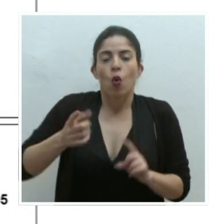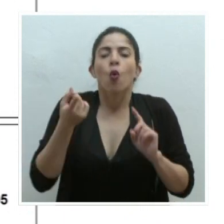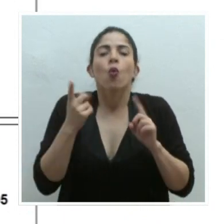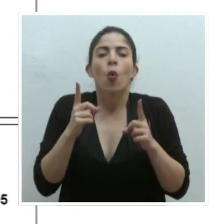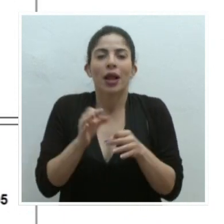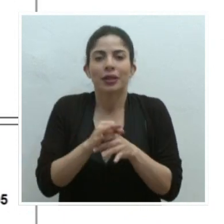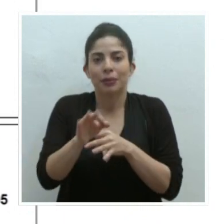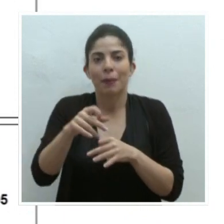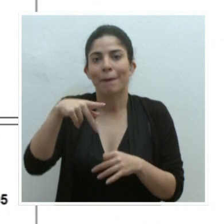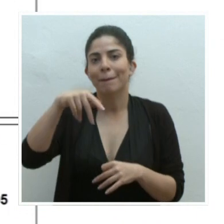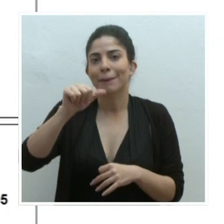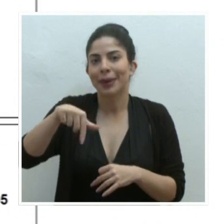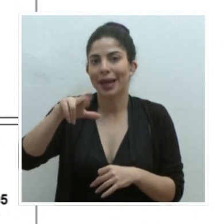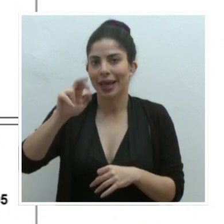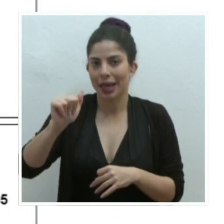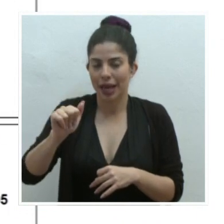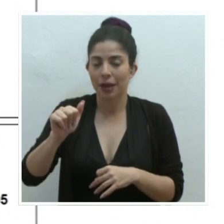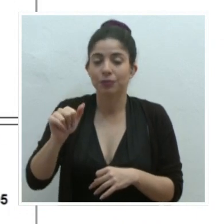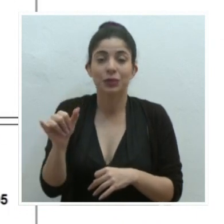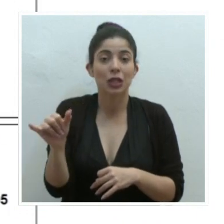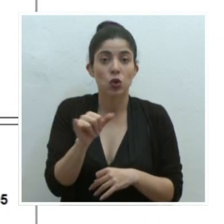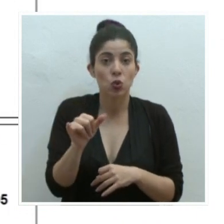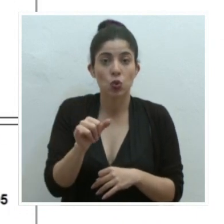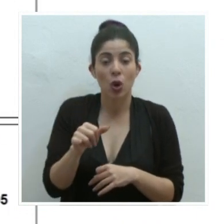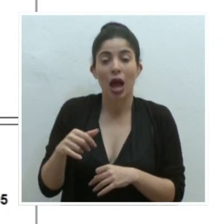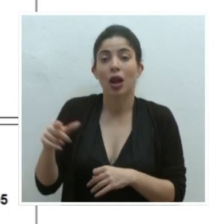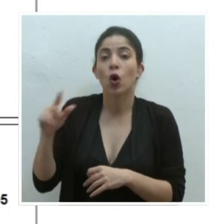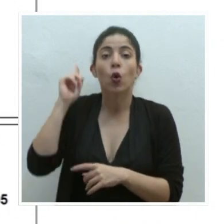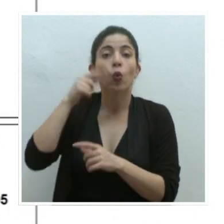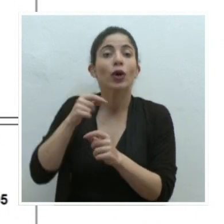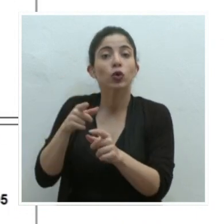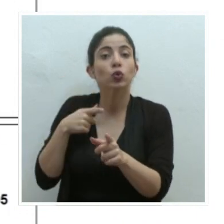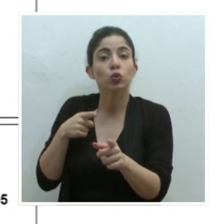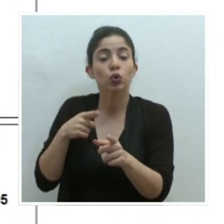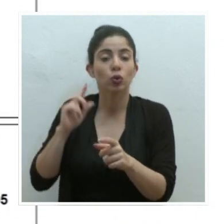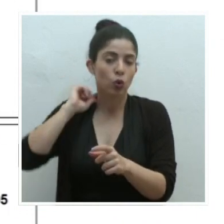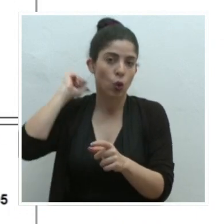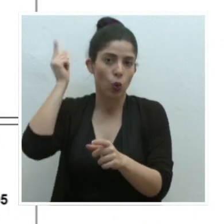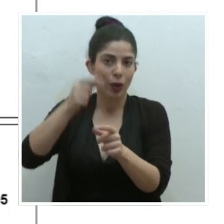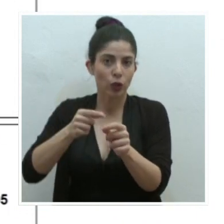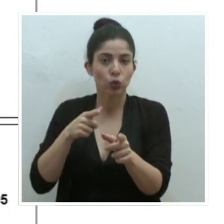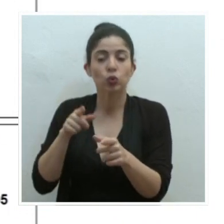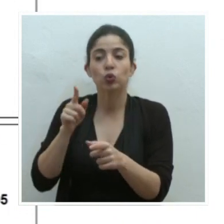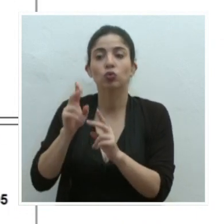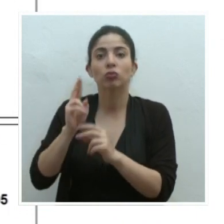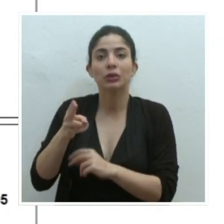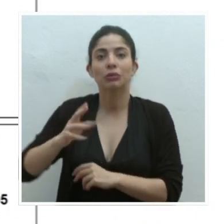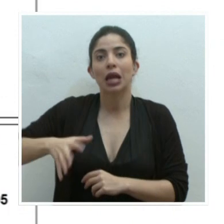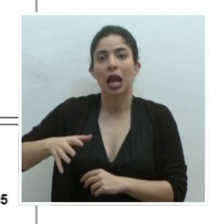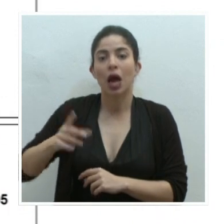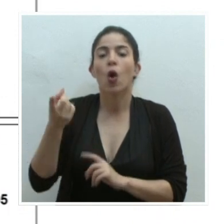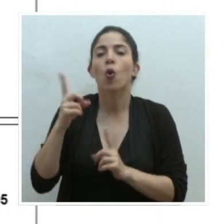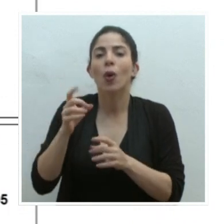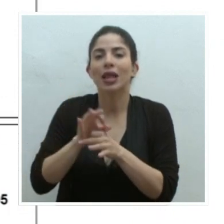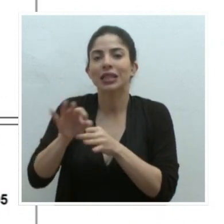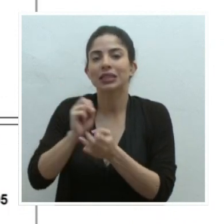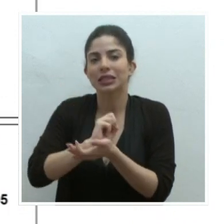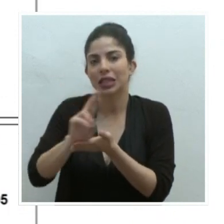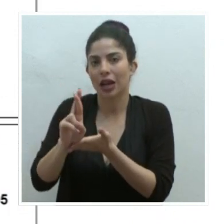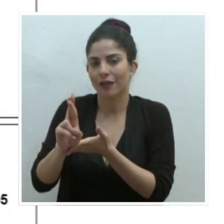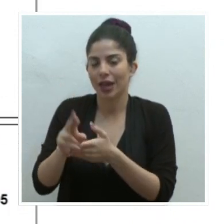el distrito de Paquera. Asimismo, en el cantón de Guatuso se mantiene en alerta naranja el distrito de San